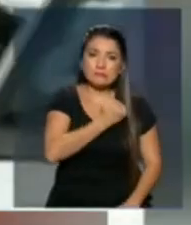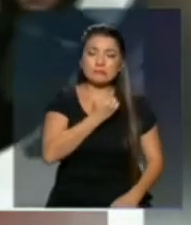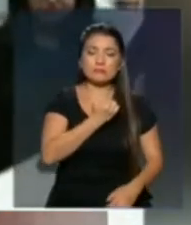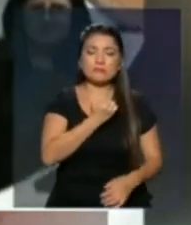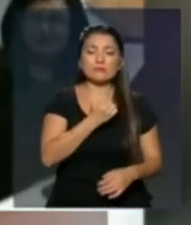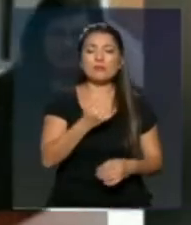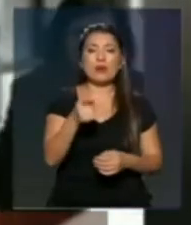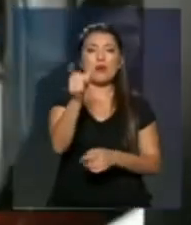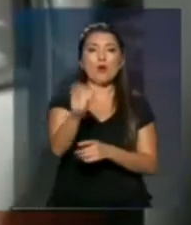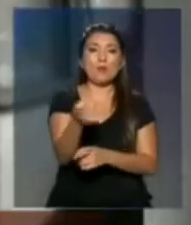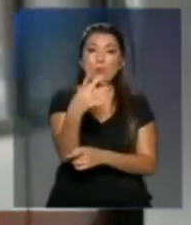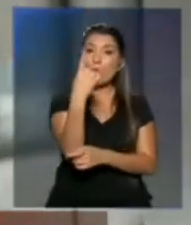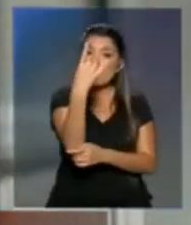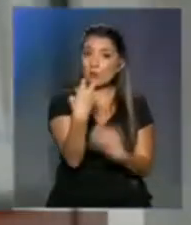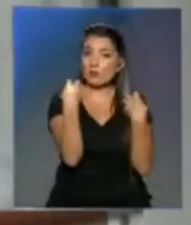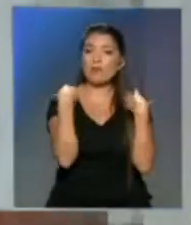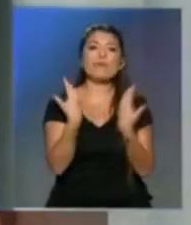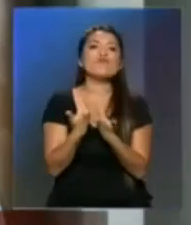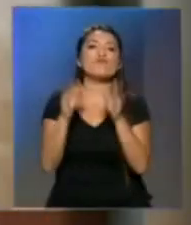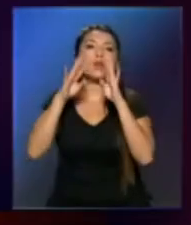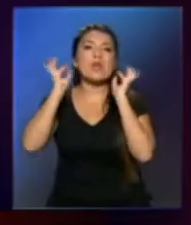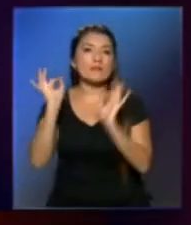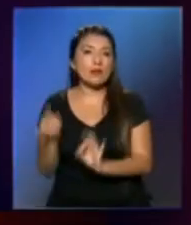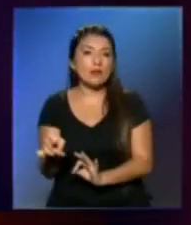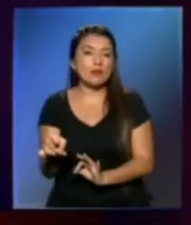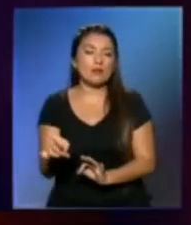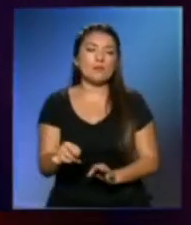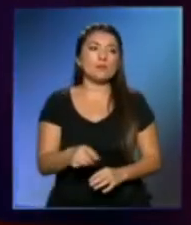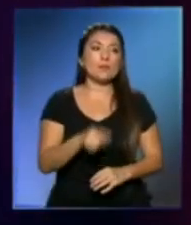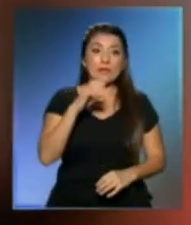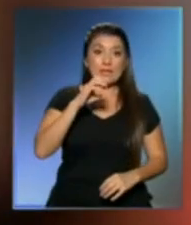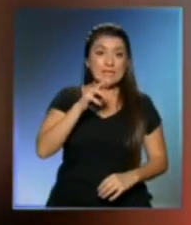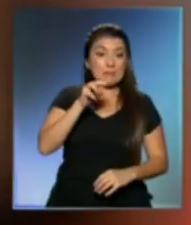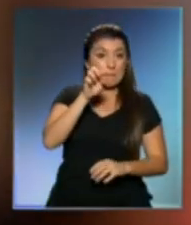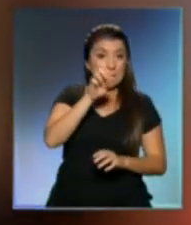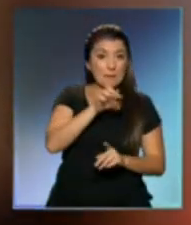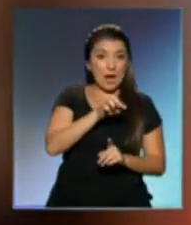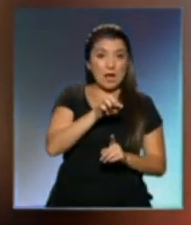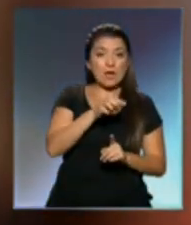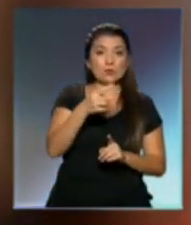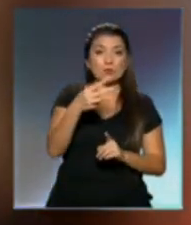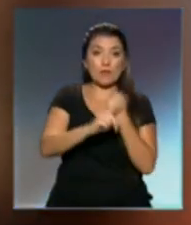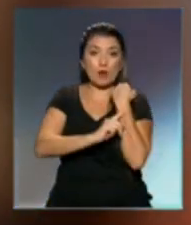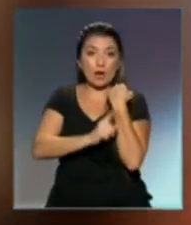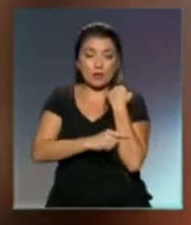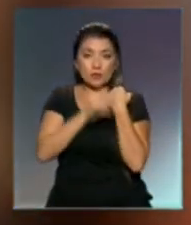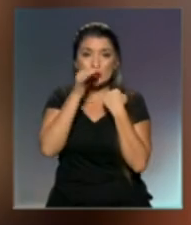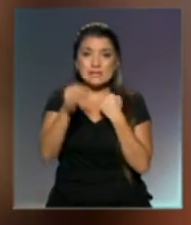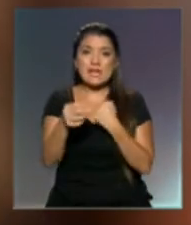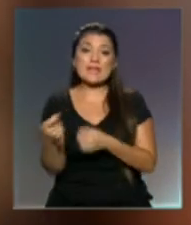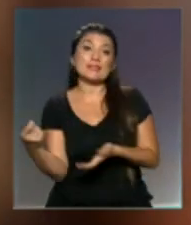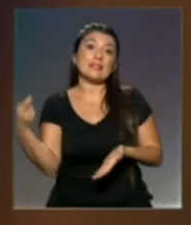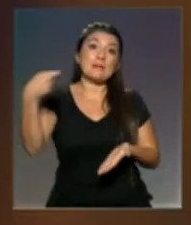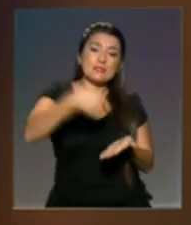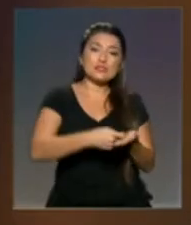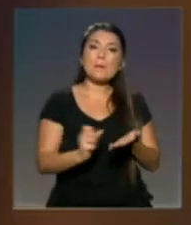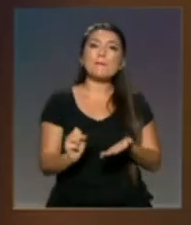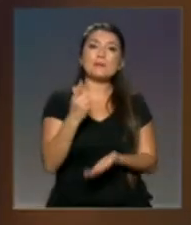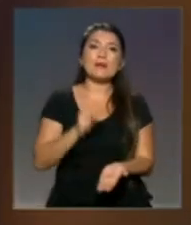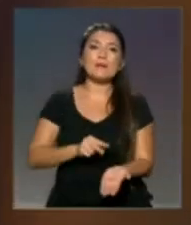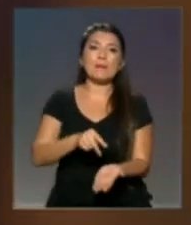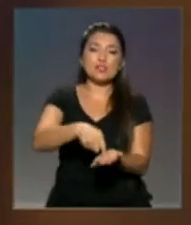cris cagan a través de su abogado asegura que la indemnización es el primer paso para que reabran el caso de su